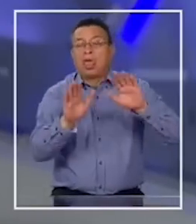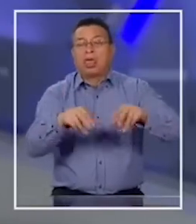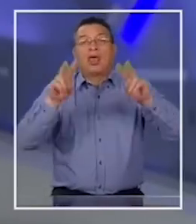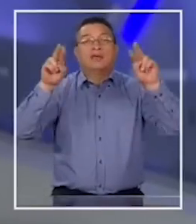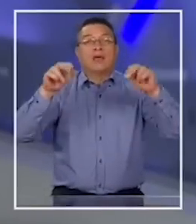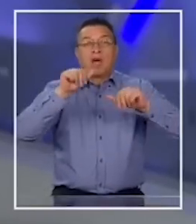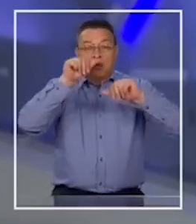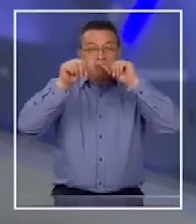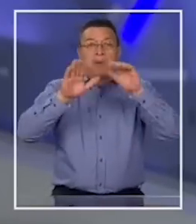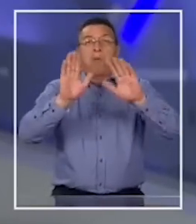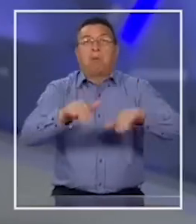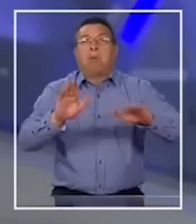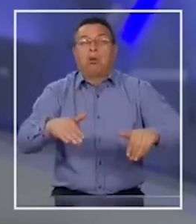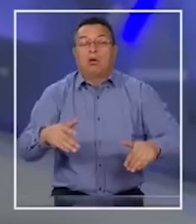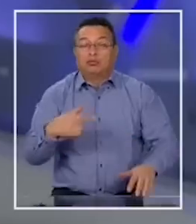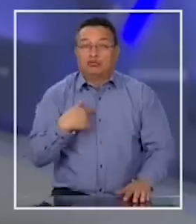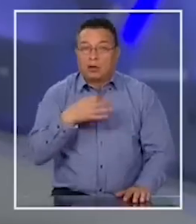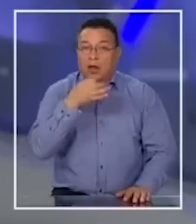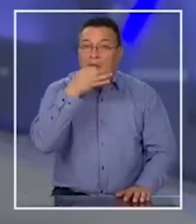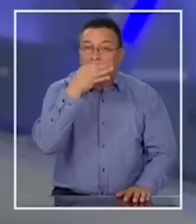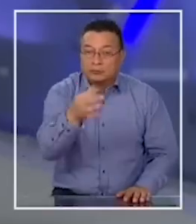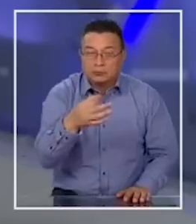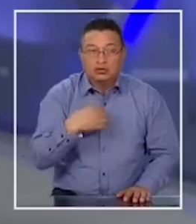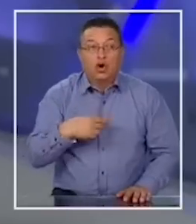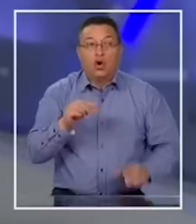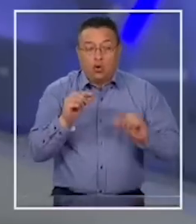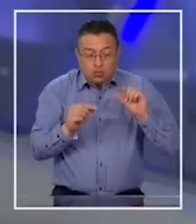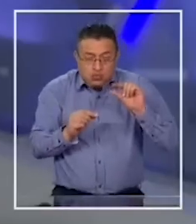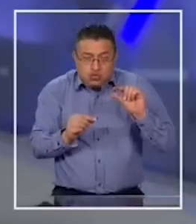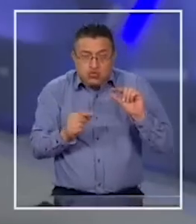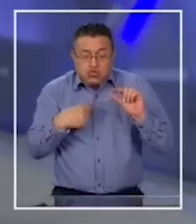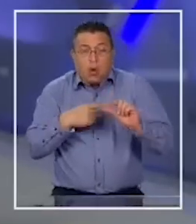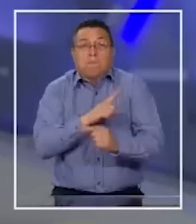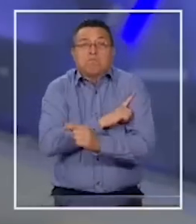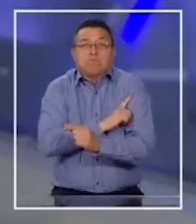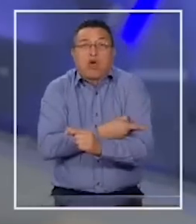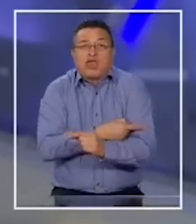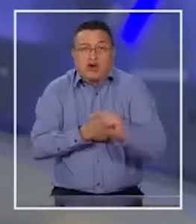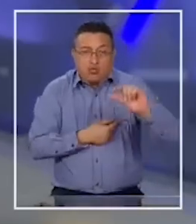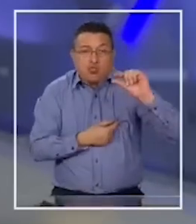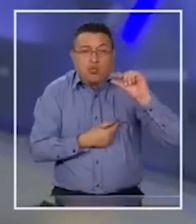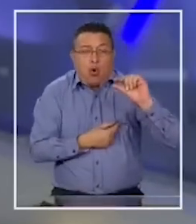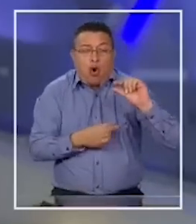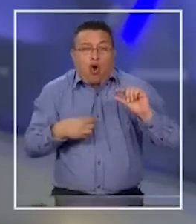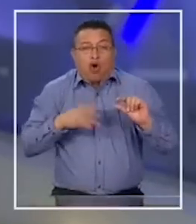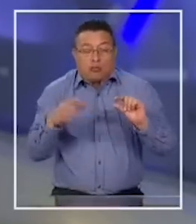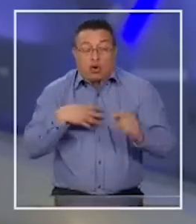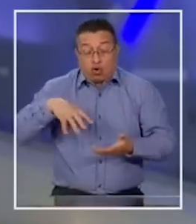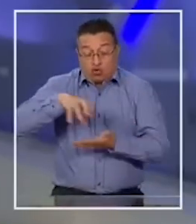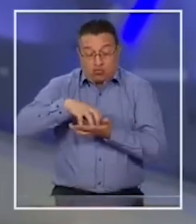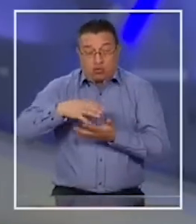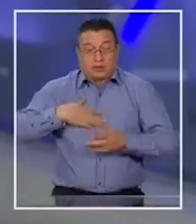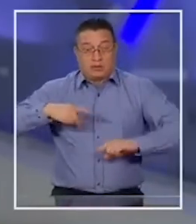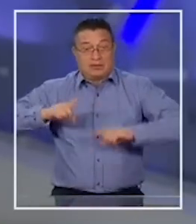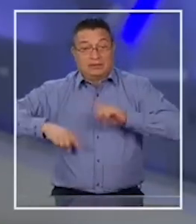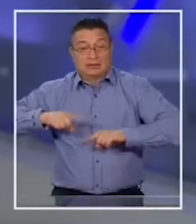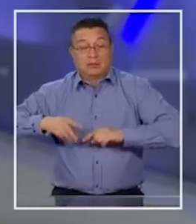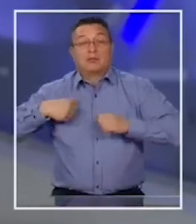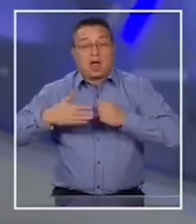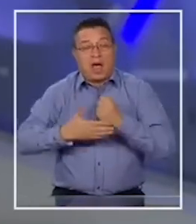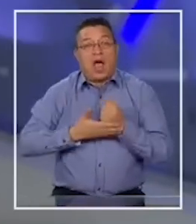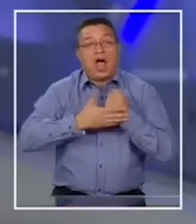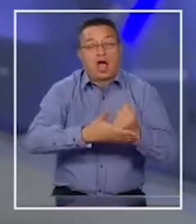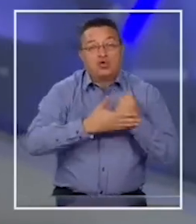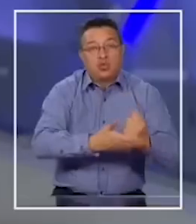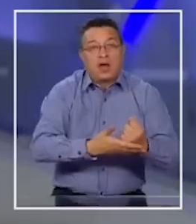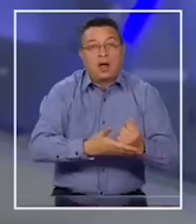narcotráfico y nosotros lo único que hemos dicho Mire tengo un espacio así Dentro de las facultades que tiene un alcalde en su comuna y en su territorio para ayudar